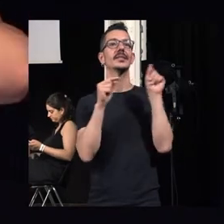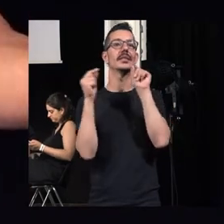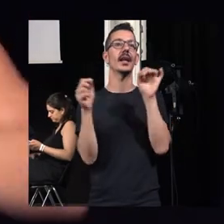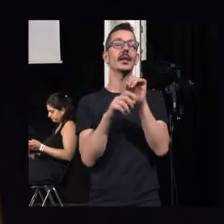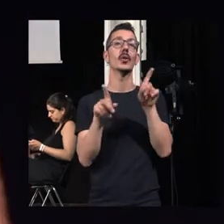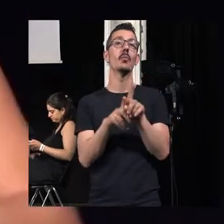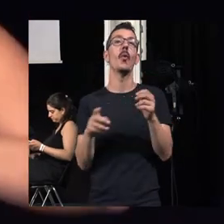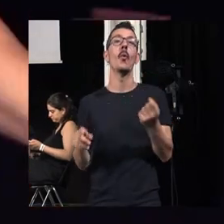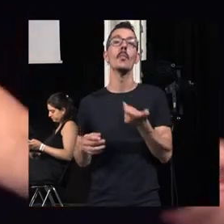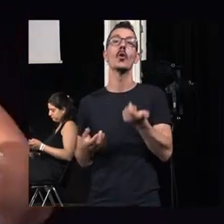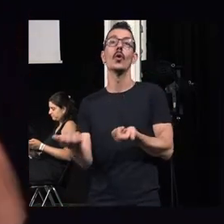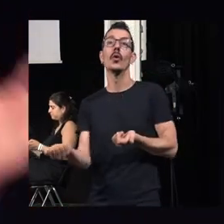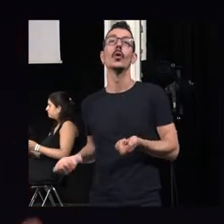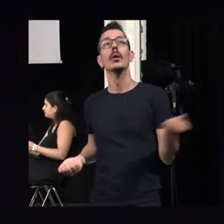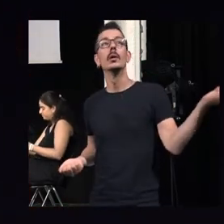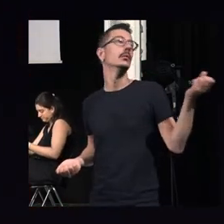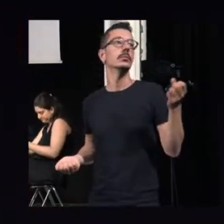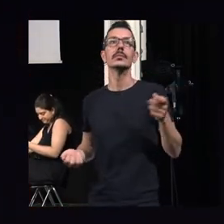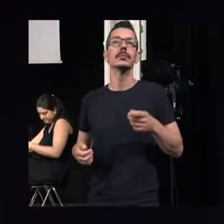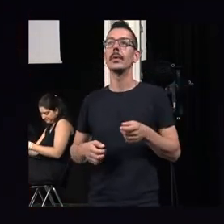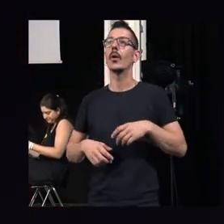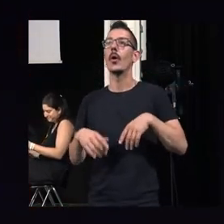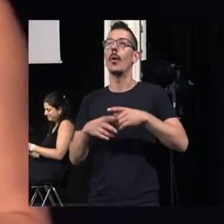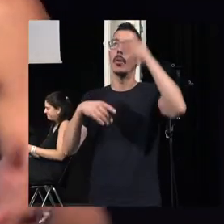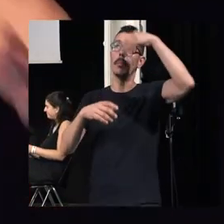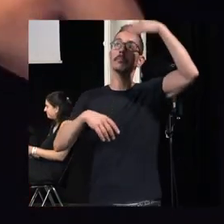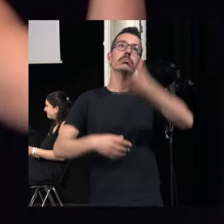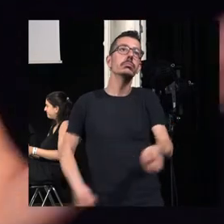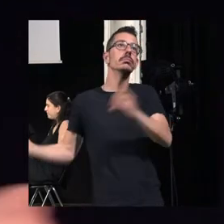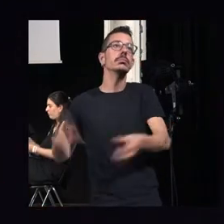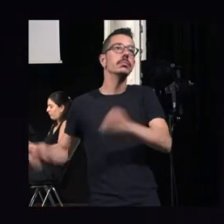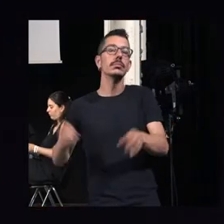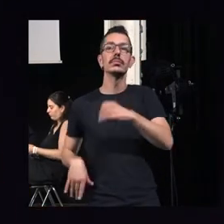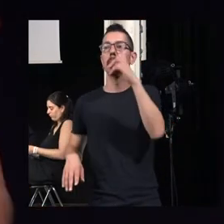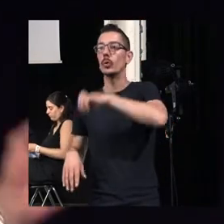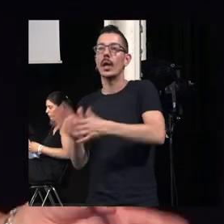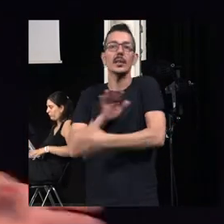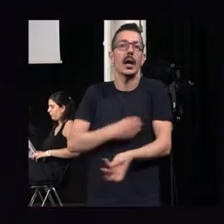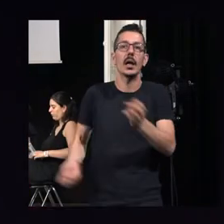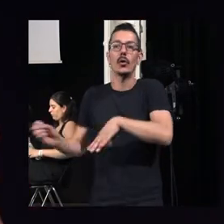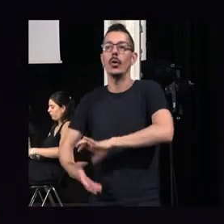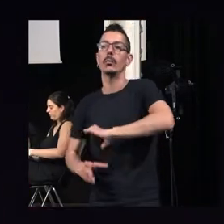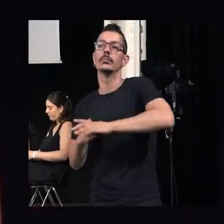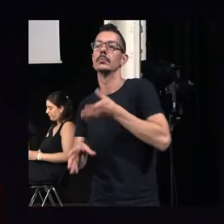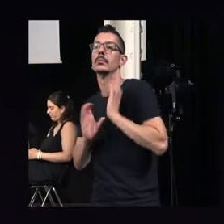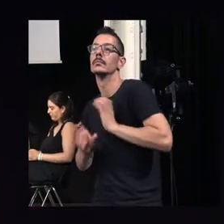cajón desastre que nos han metido aquí a todas, a las gitanas, a las putas, nos han metido a todas. Pero bueno, en algún sitio no se van a tener que